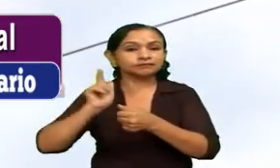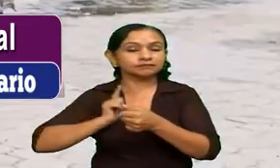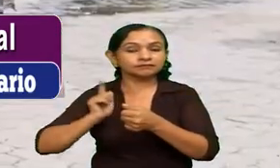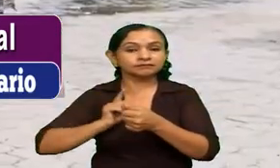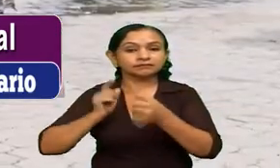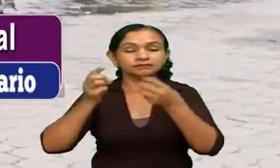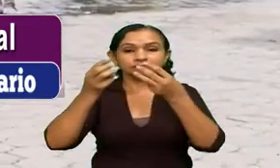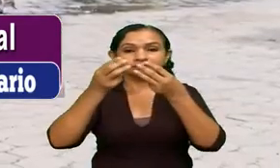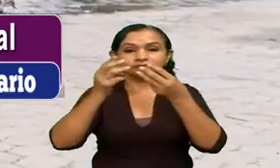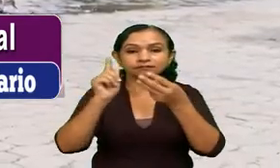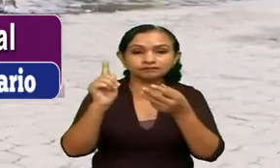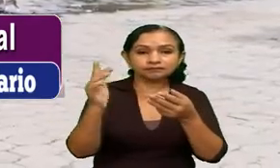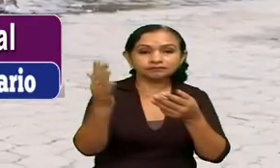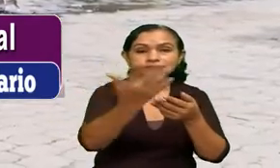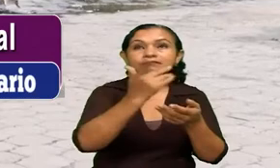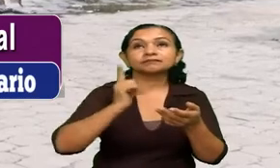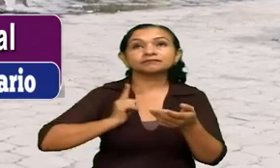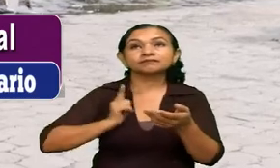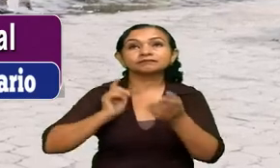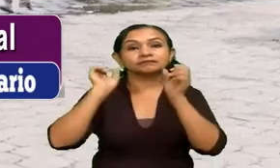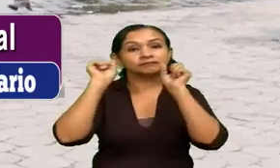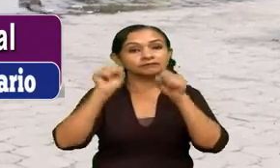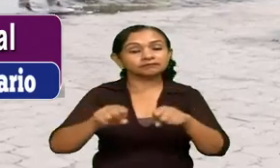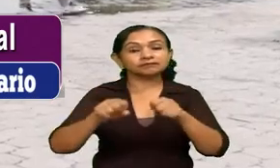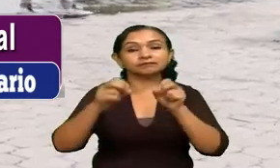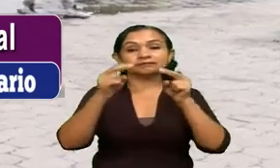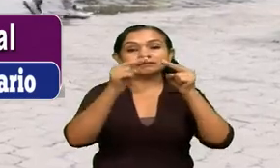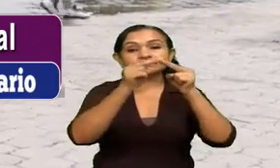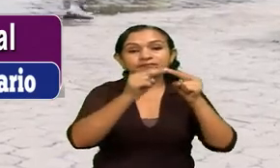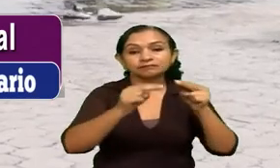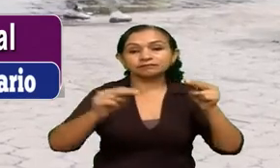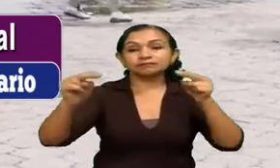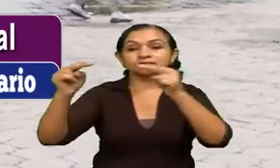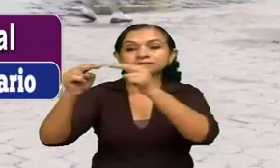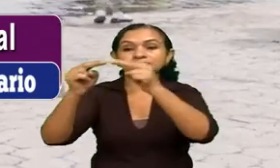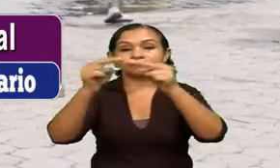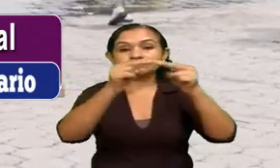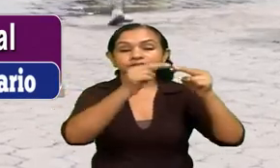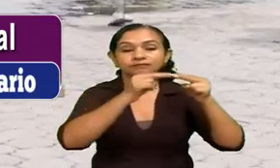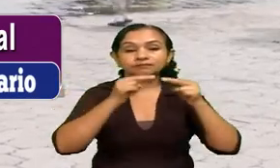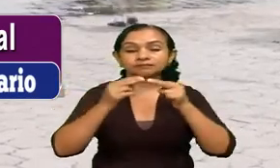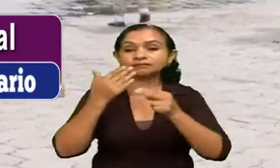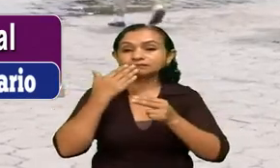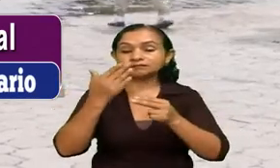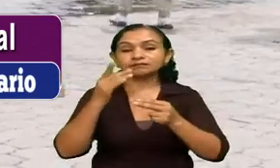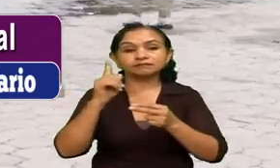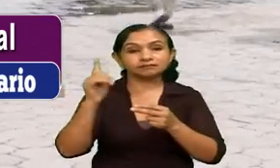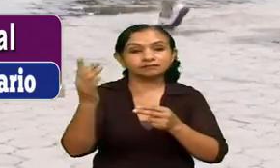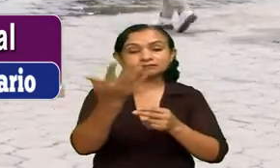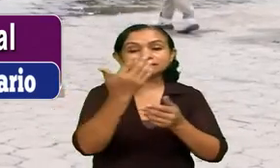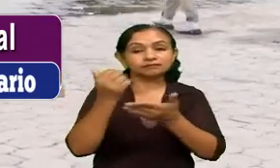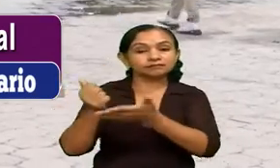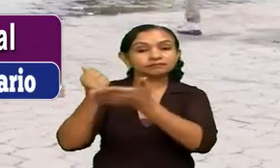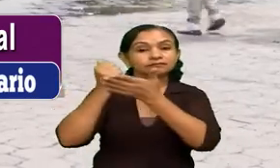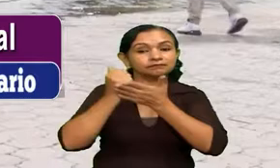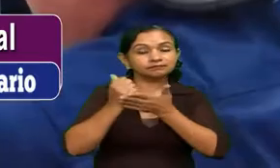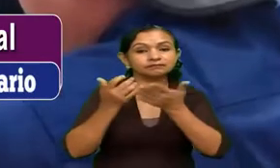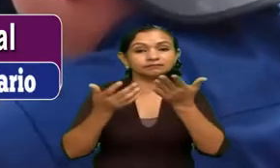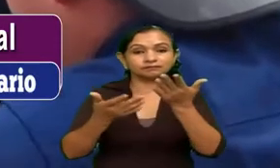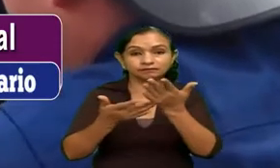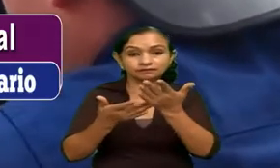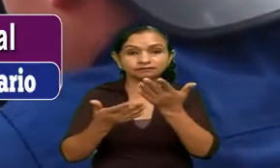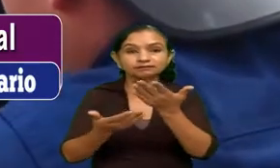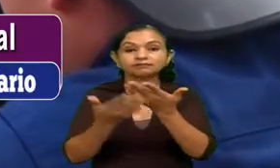equipos que corresponden para poderse conectar y tener esa gran oportunidad que hoy la tecnología nos permite.